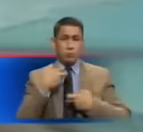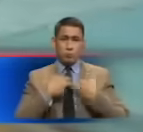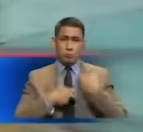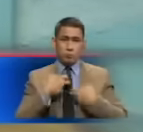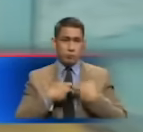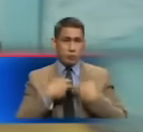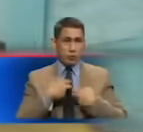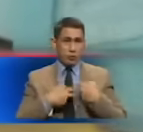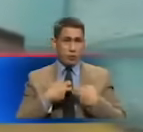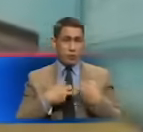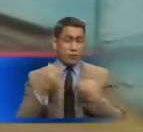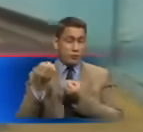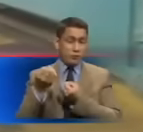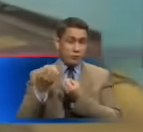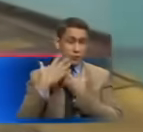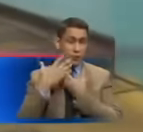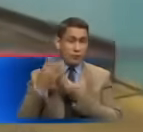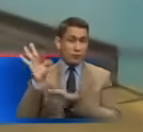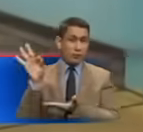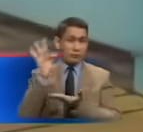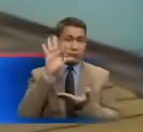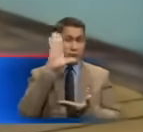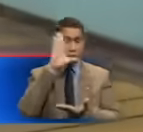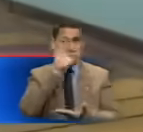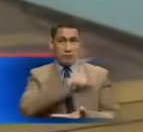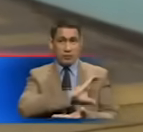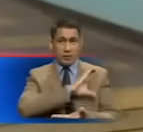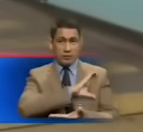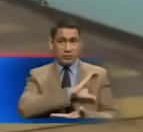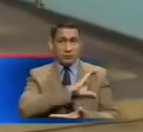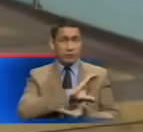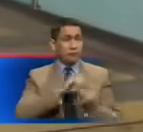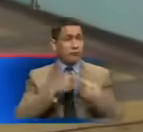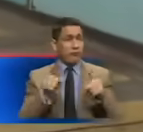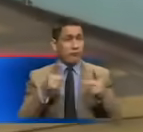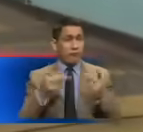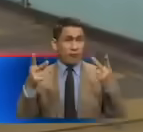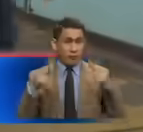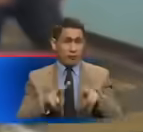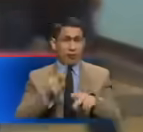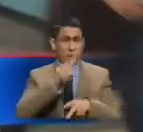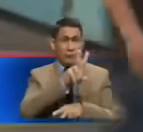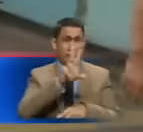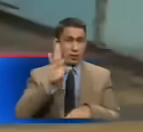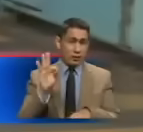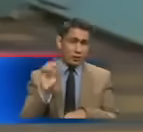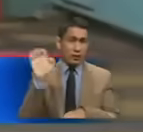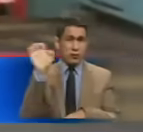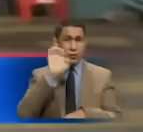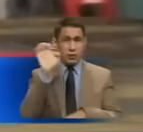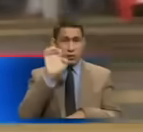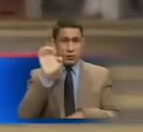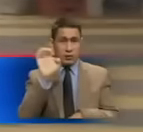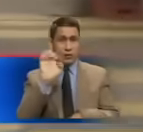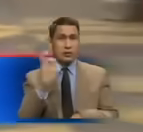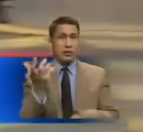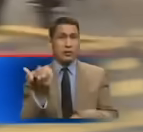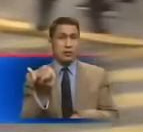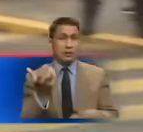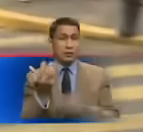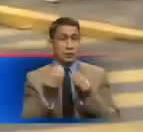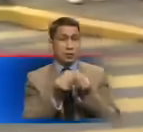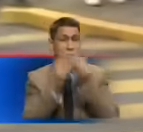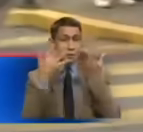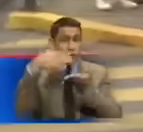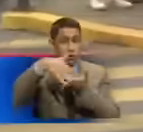es lo que nos indicó el capitán del Distrito Florida. Cabe indicar que el 29 de enero ya los